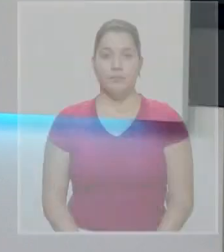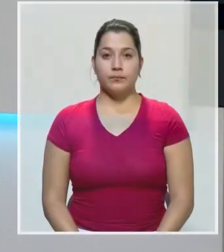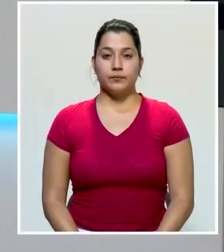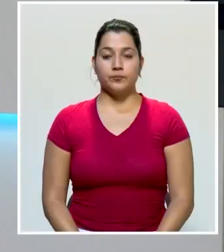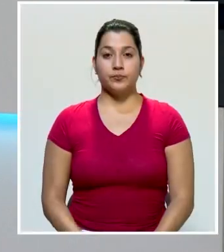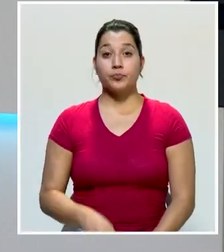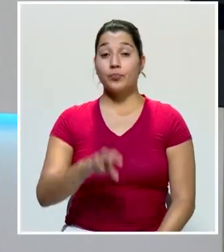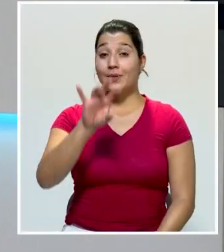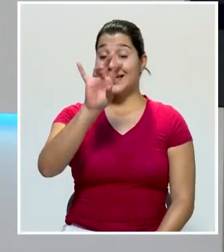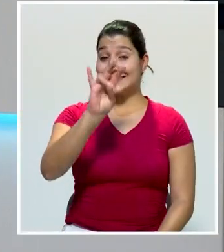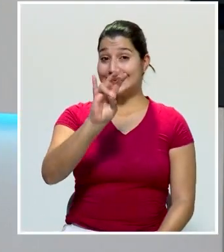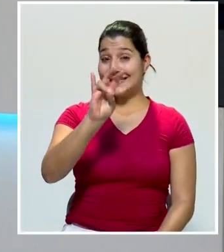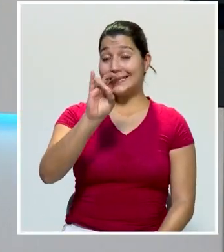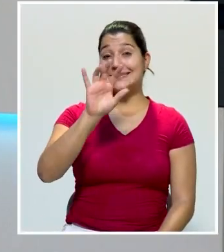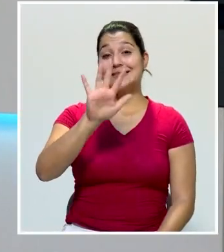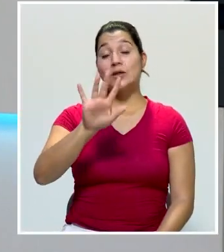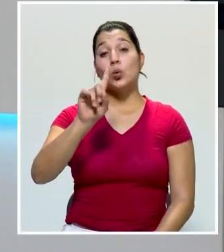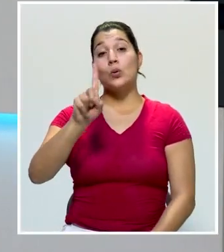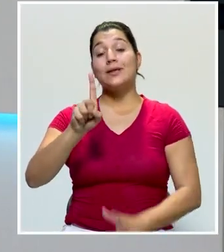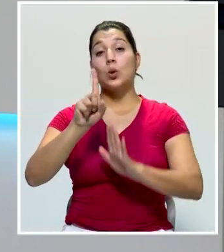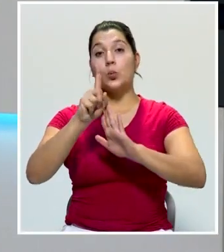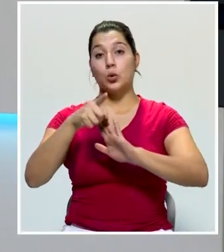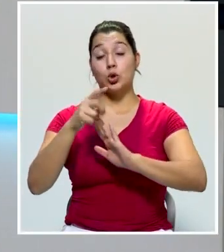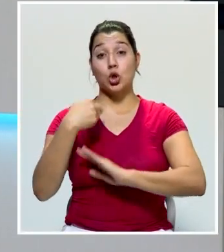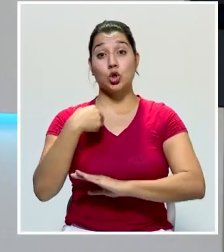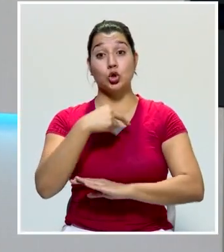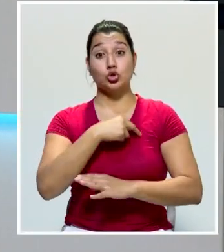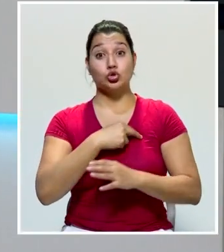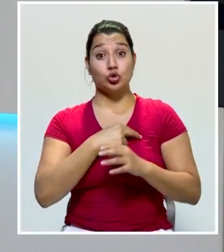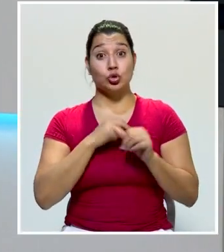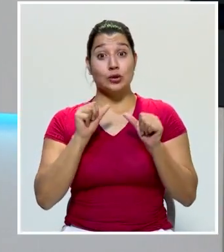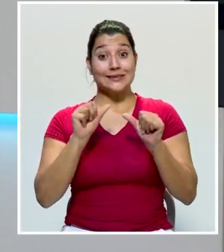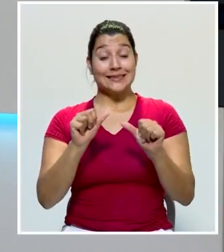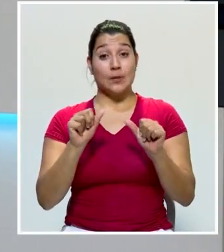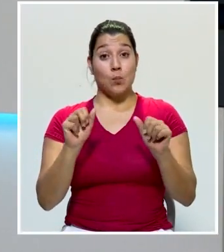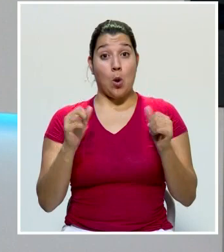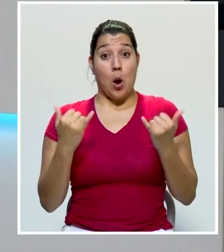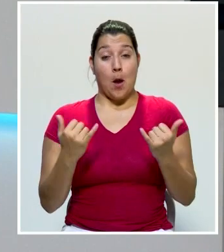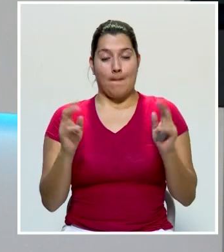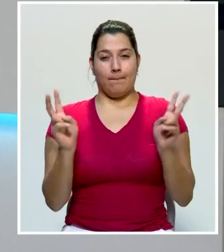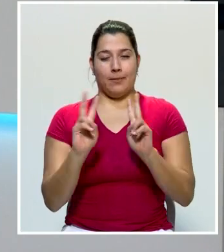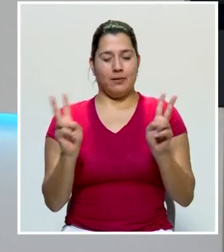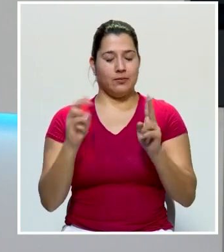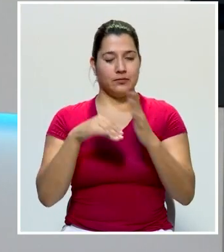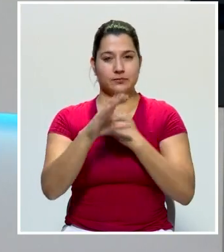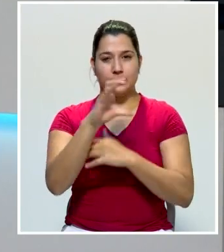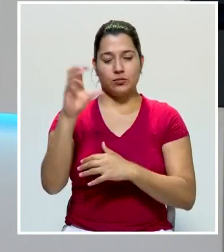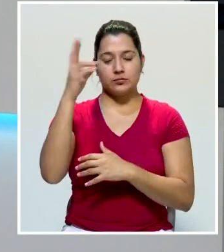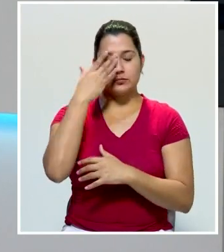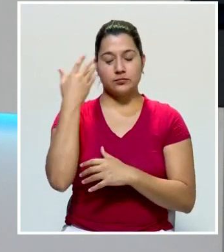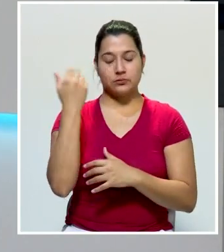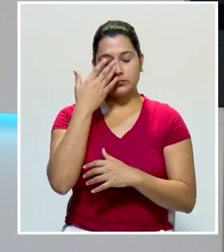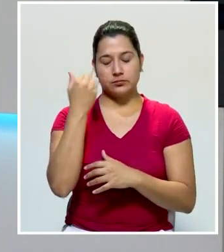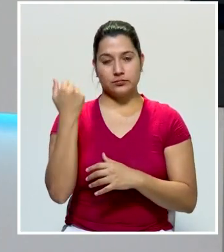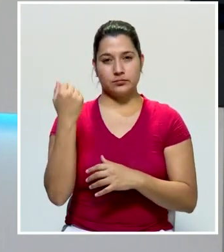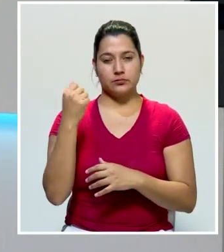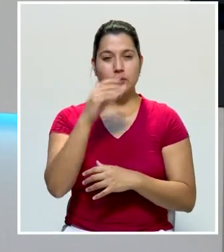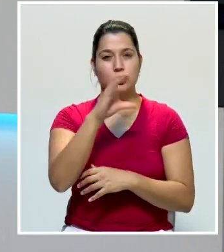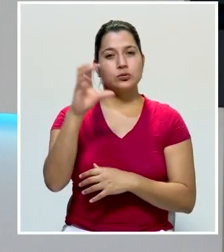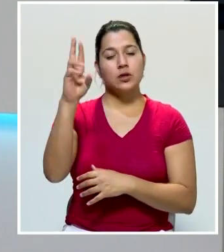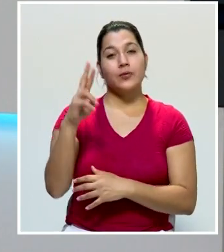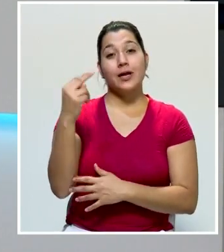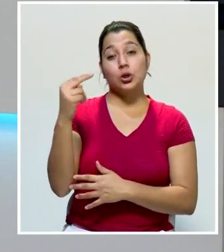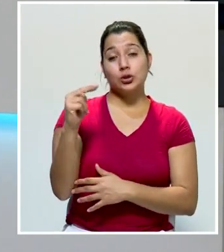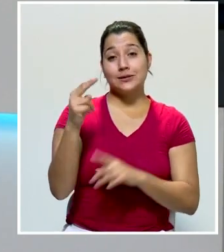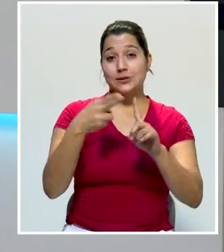Y a las 7 de la noche con 51 minutos estamos en vivo en la edición estelar de Costa Rica Noticias. Los